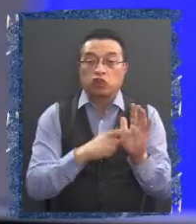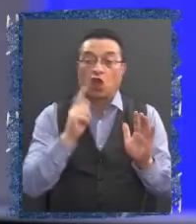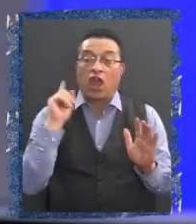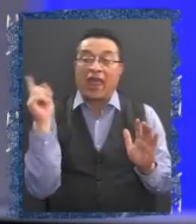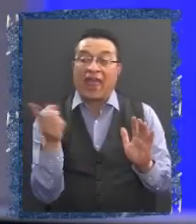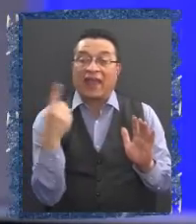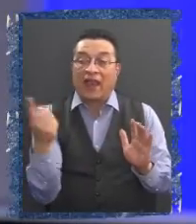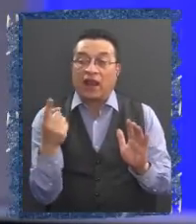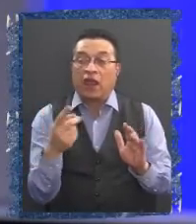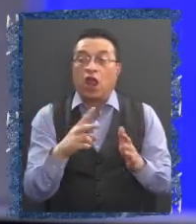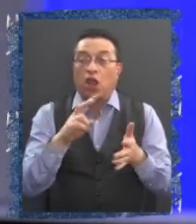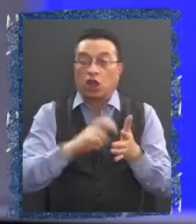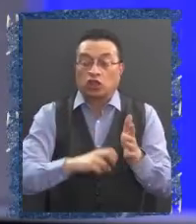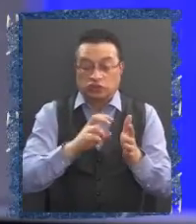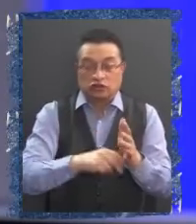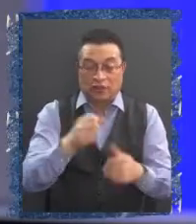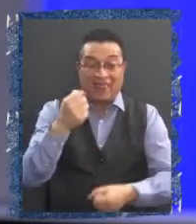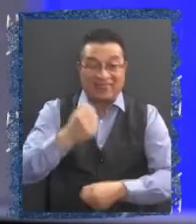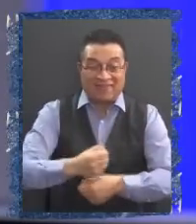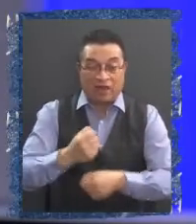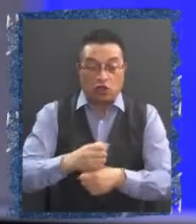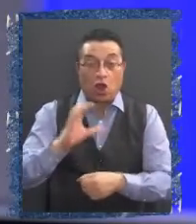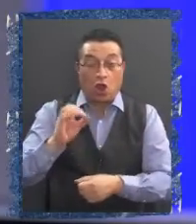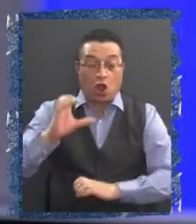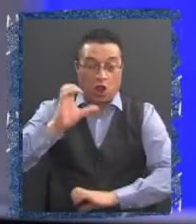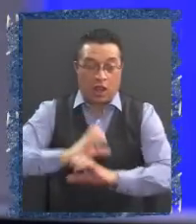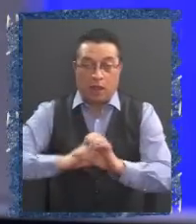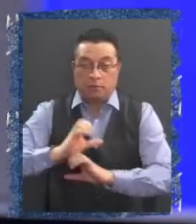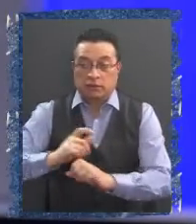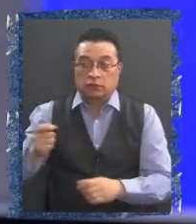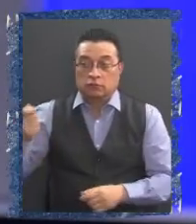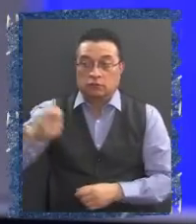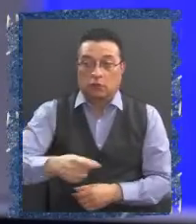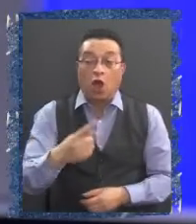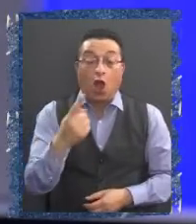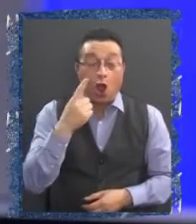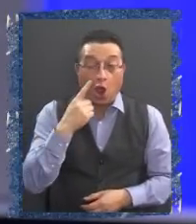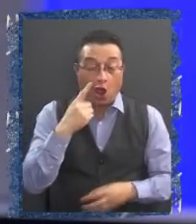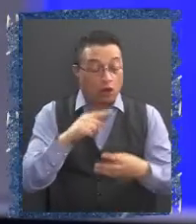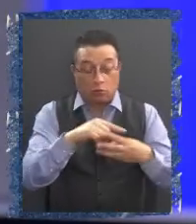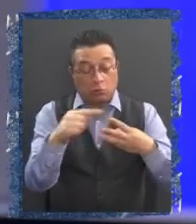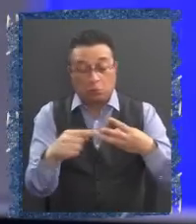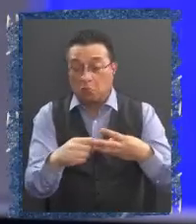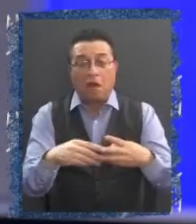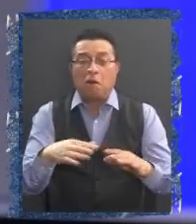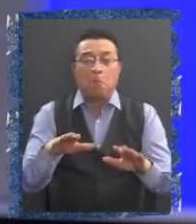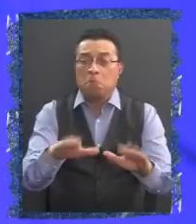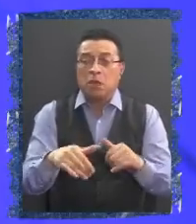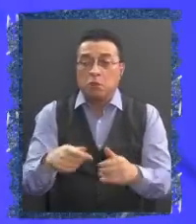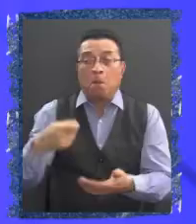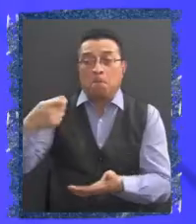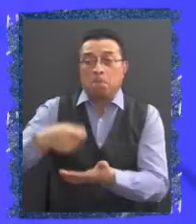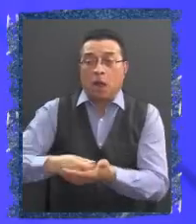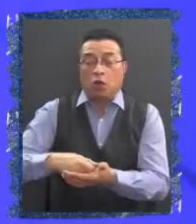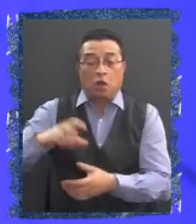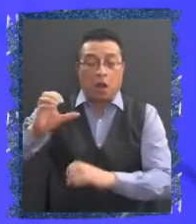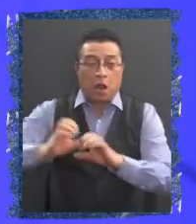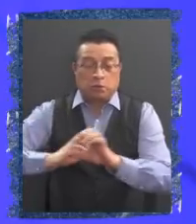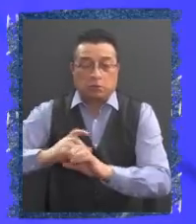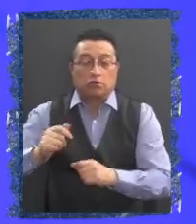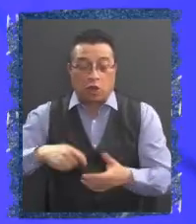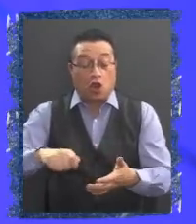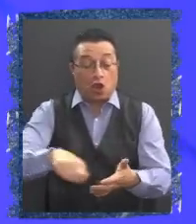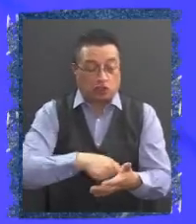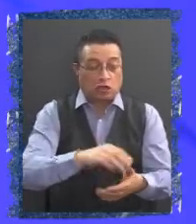por una cotización de un trabajador o del empleador. Son tres. Pero ojo que al final es lo mismo, o sea, una cotización pagada por el empleador también tiene un costo en la contratación de